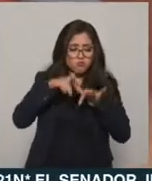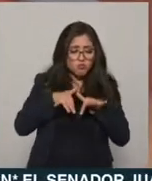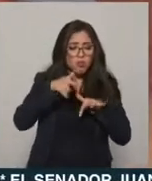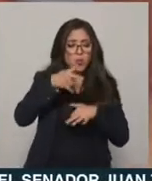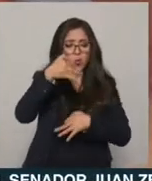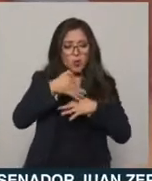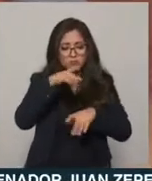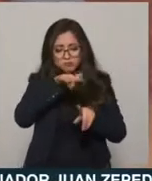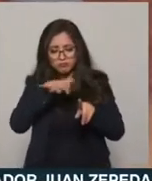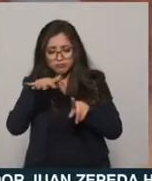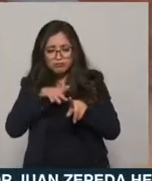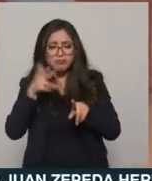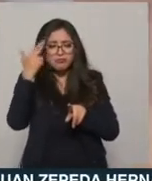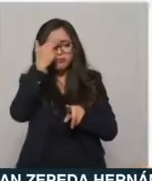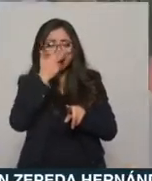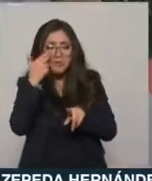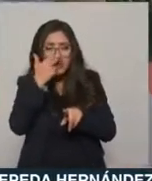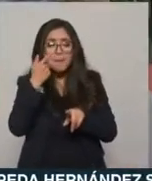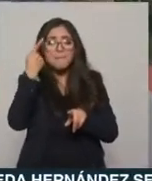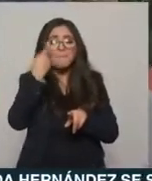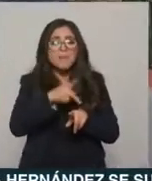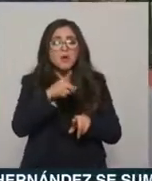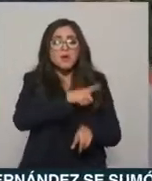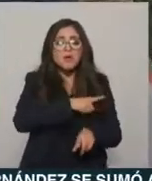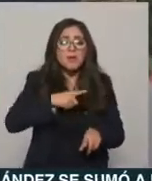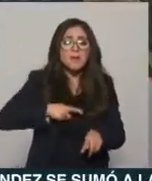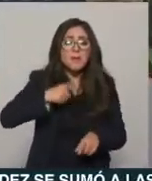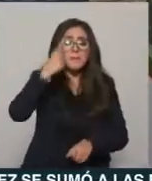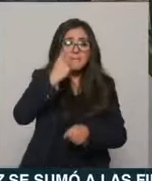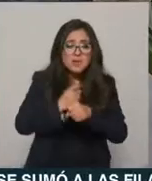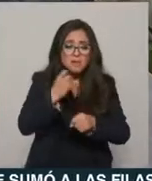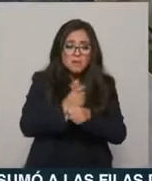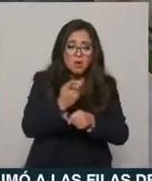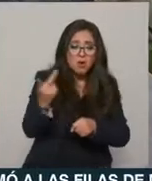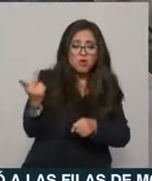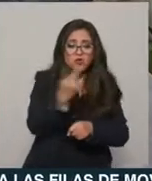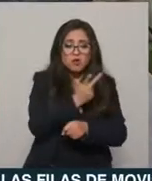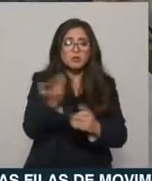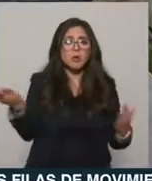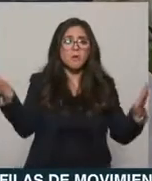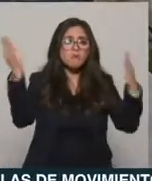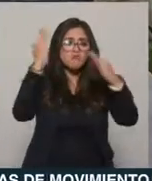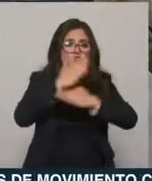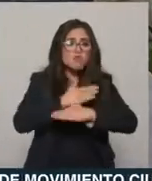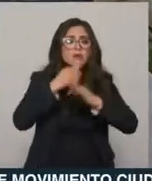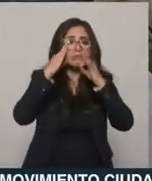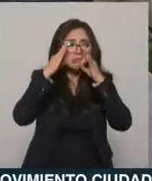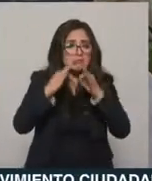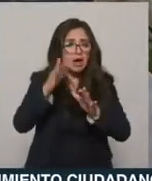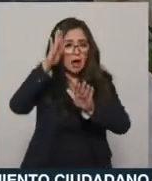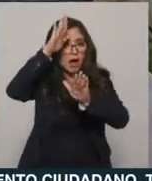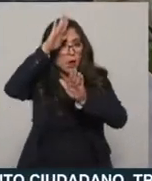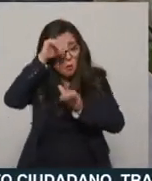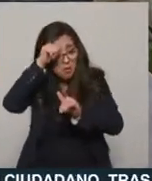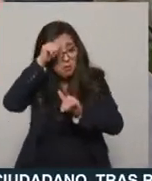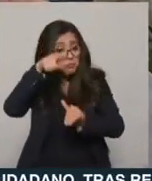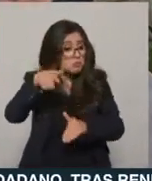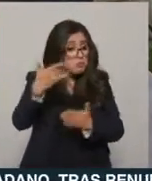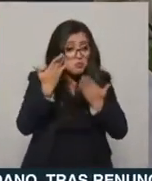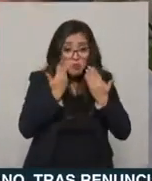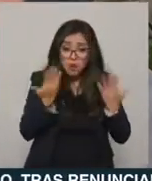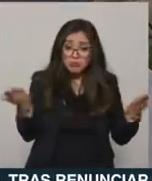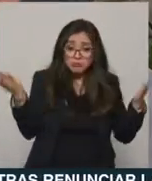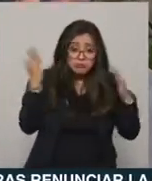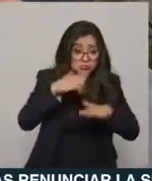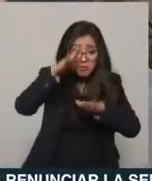o principalmente es a tratar de conciliarlos y mediar, primero. Y en segundo, no llegan a una conciliación, no llega a una mediación, bueno,